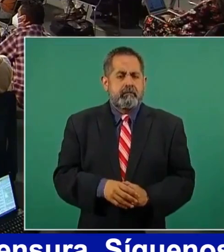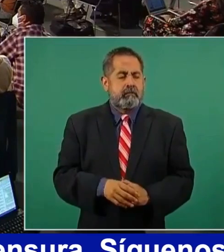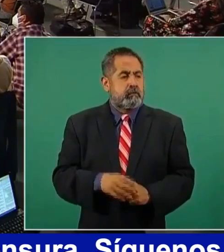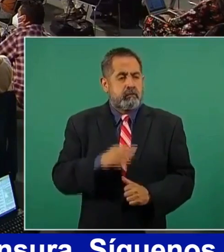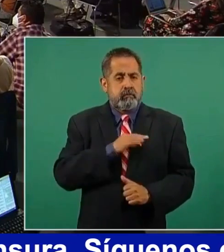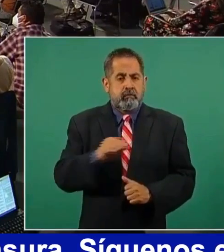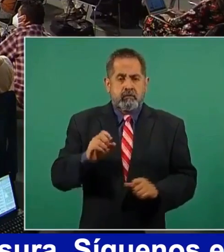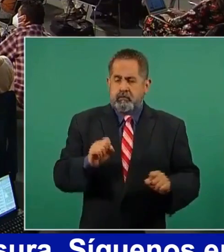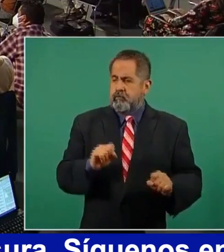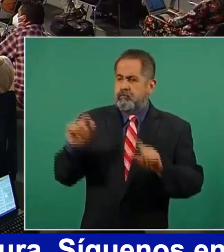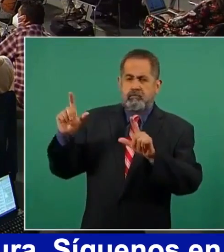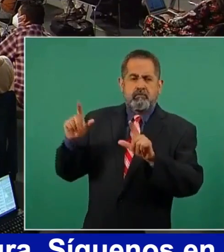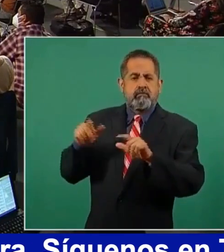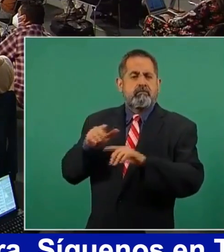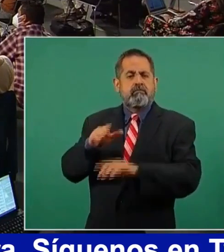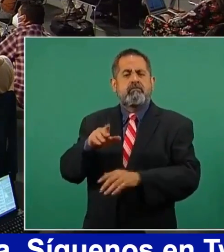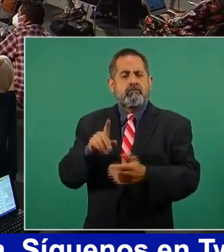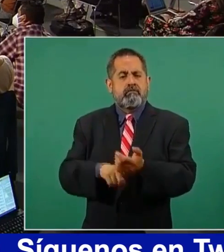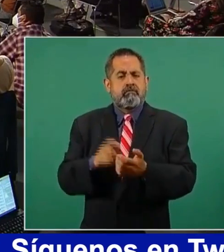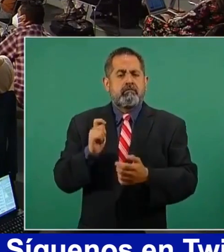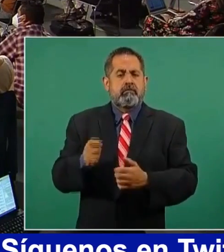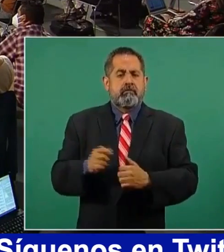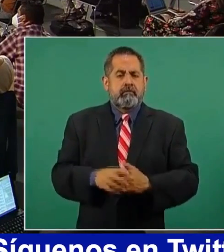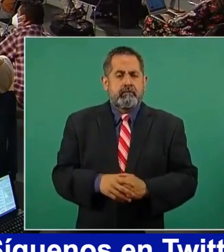podríamos poner el cuadrito sobre